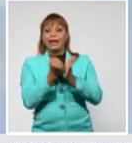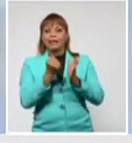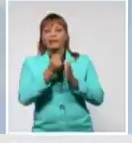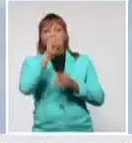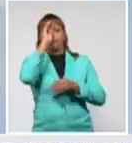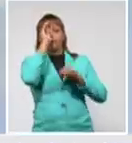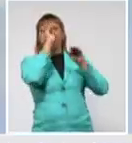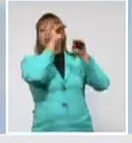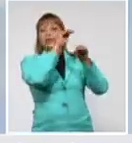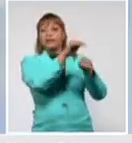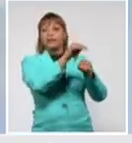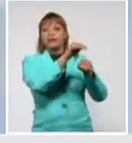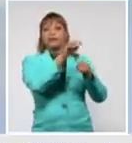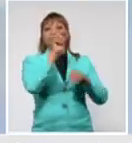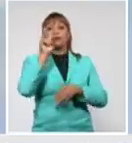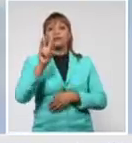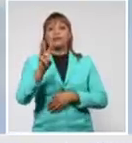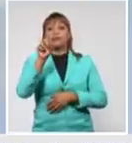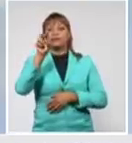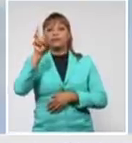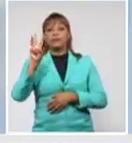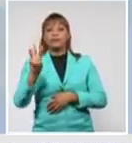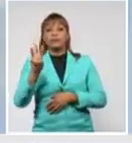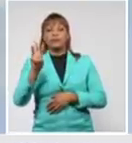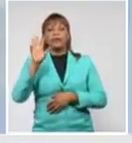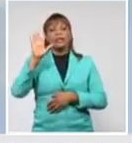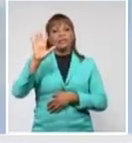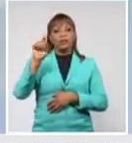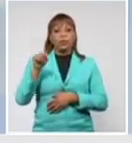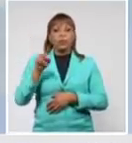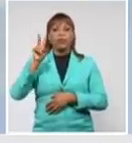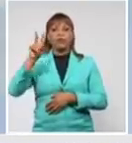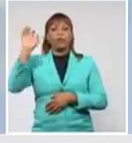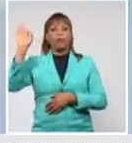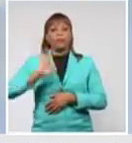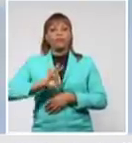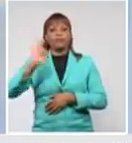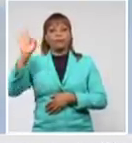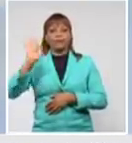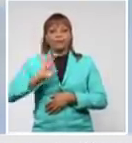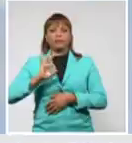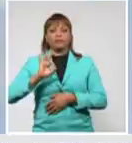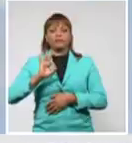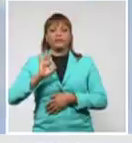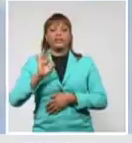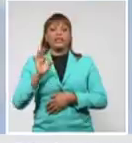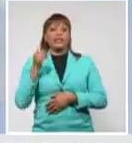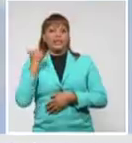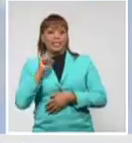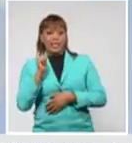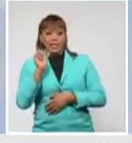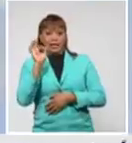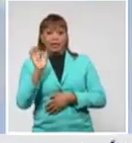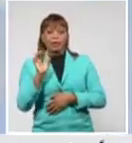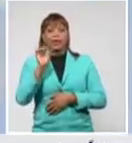ingresados, 313 es el 5,2%, de ellos el